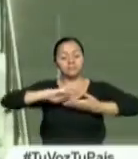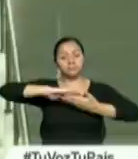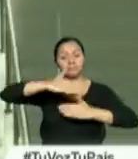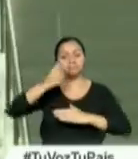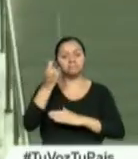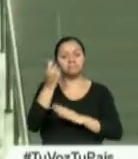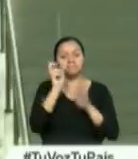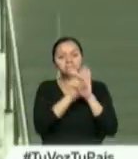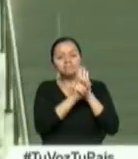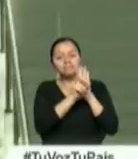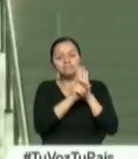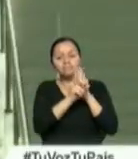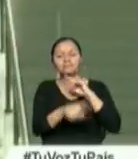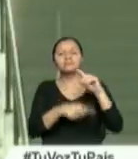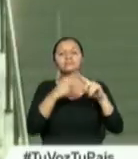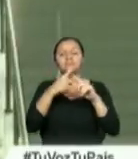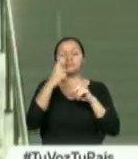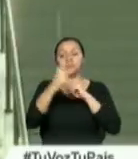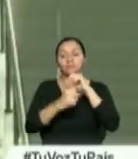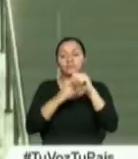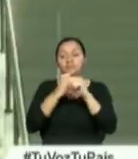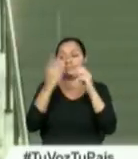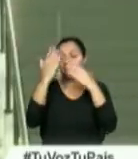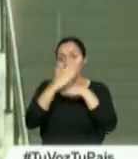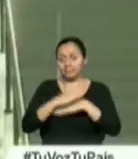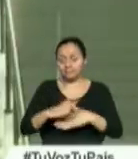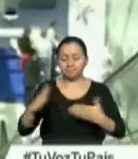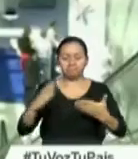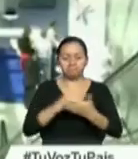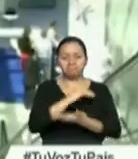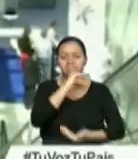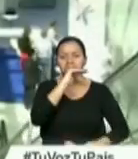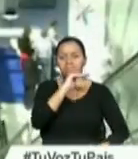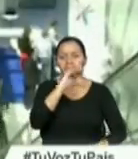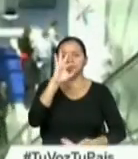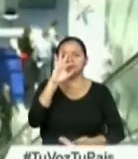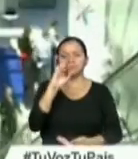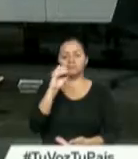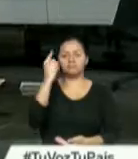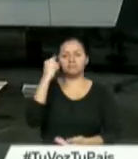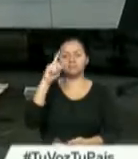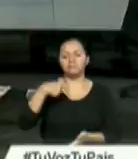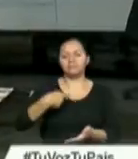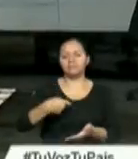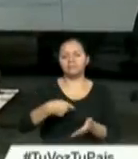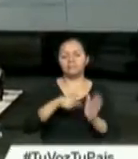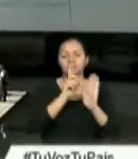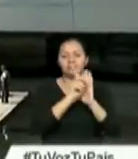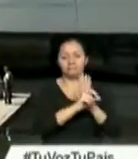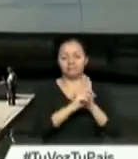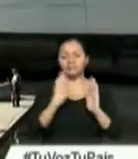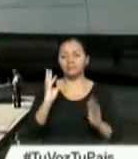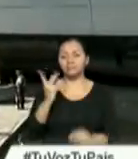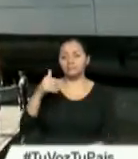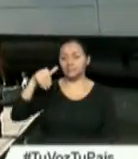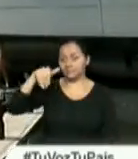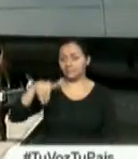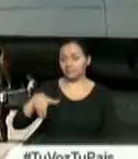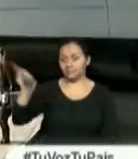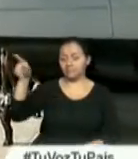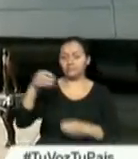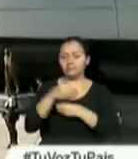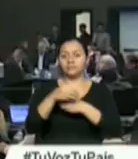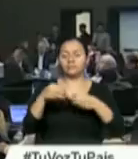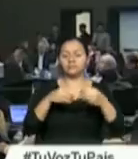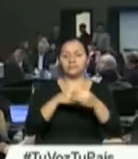hasta finalizar el primer año captarán 90 millones de dólares de capital en efectivo. En la sede de UNASUR, en la mitad del mundo, se instaló